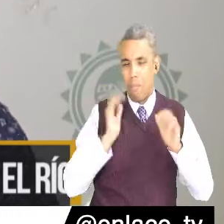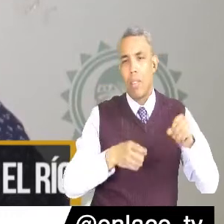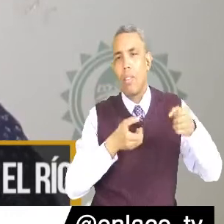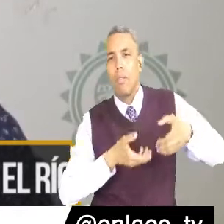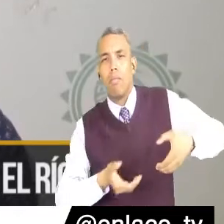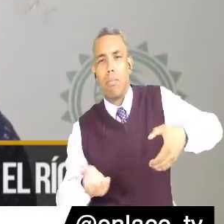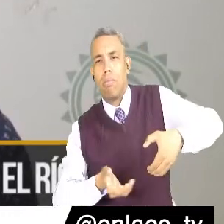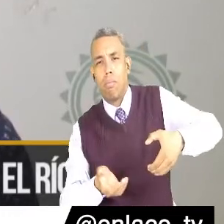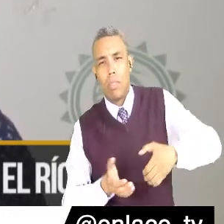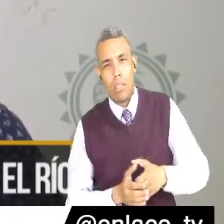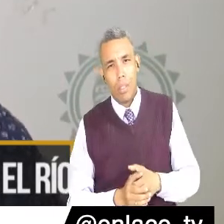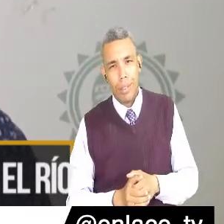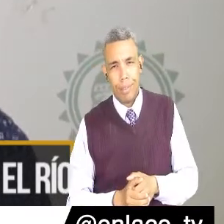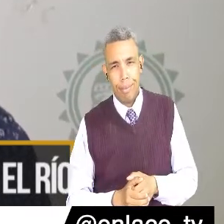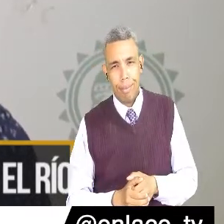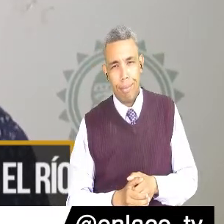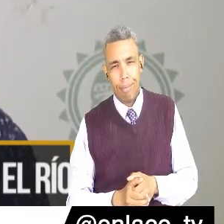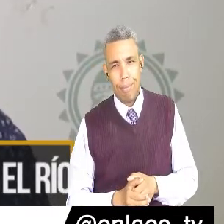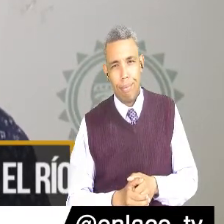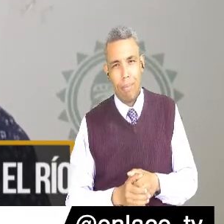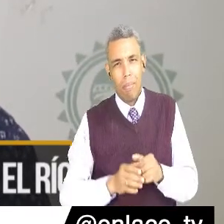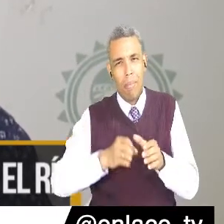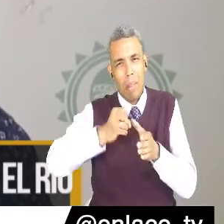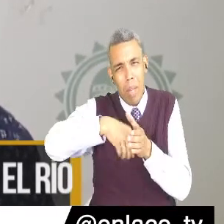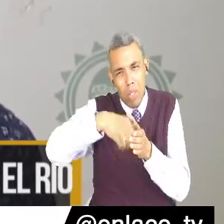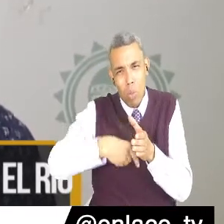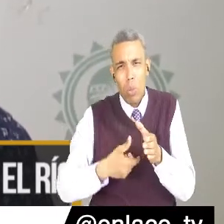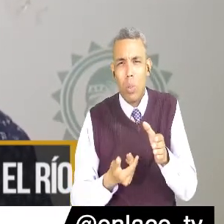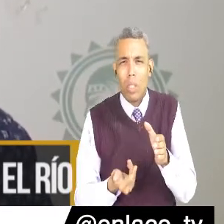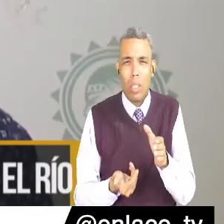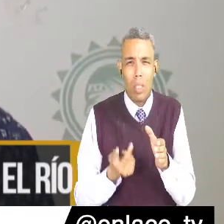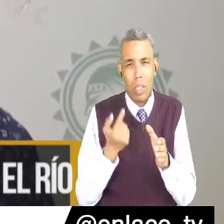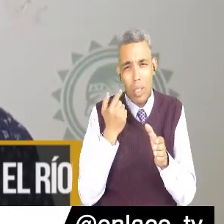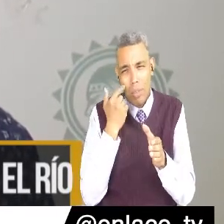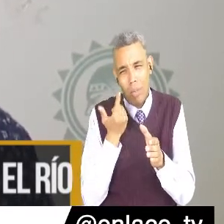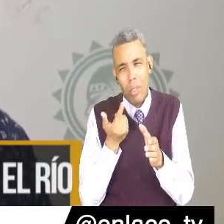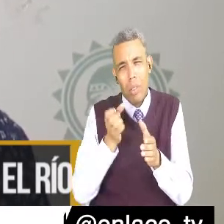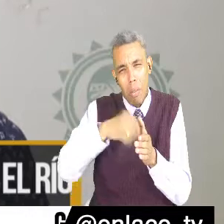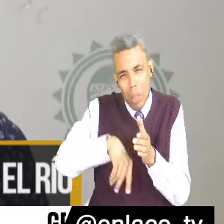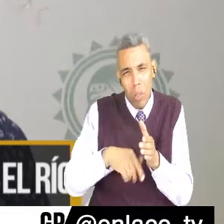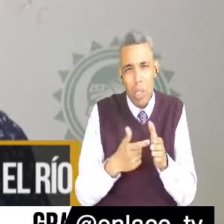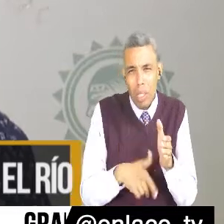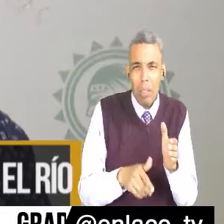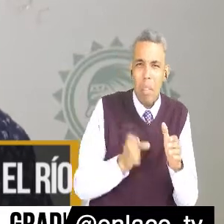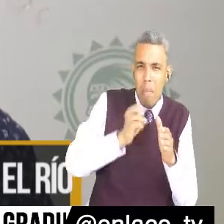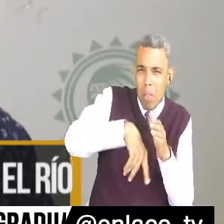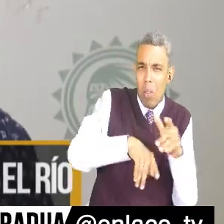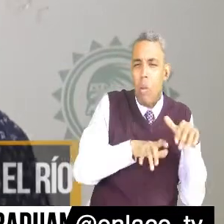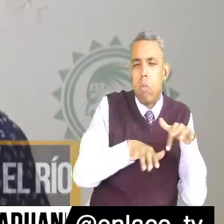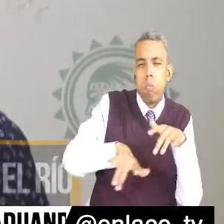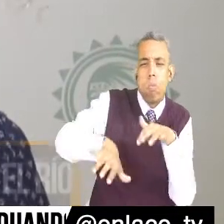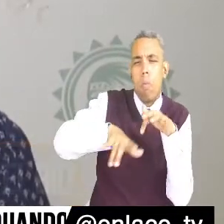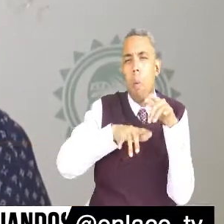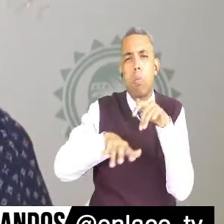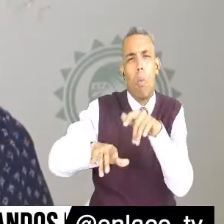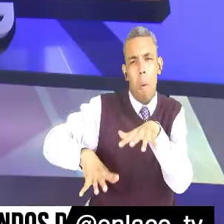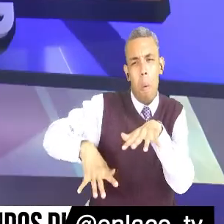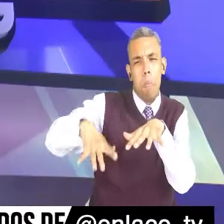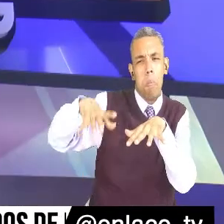en una parte aguas abajo del río. Entonces con esto estamos afectándonos de indirecta o indirectamente a la